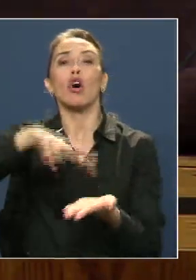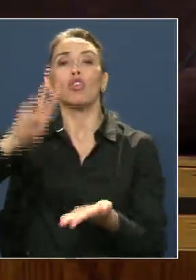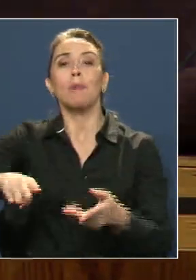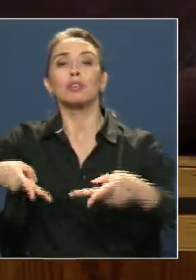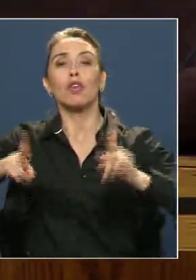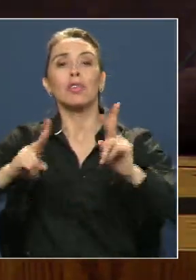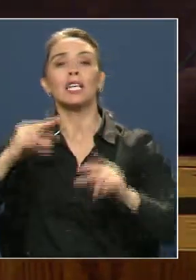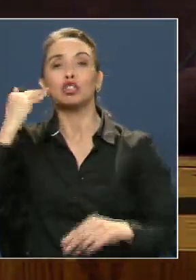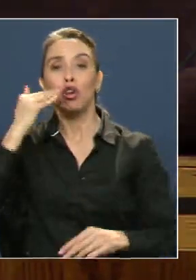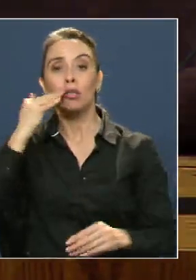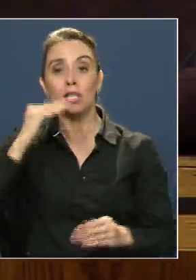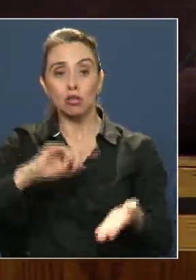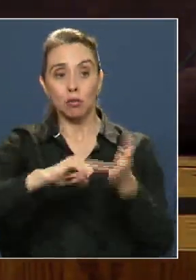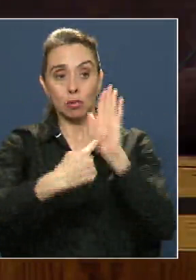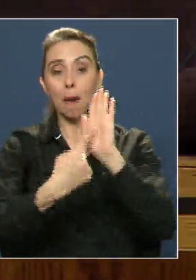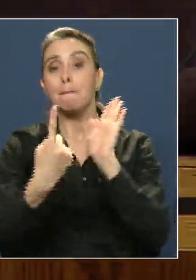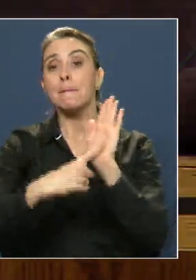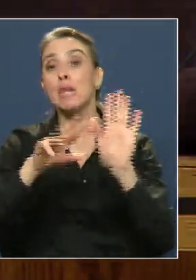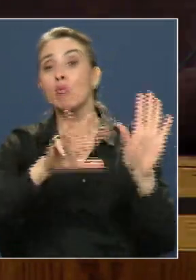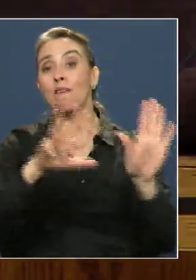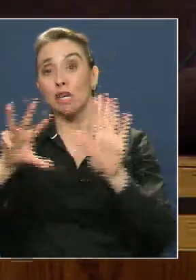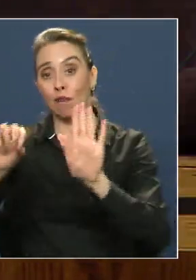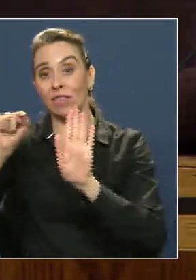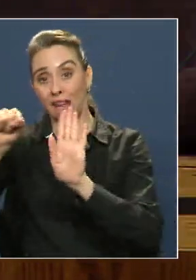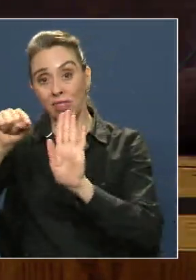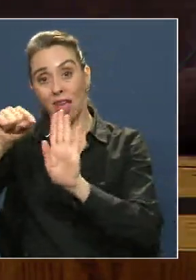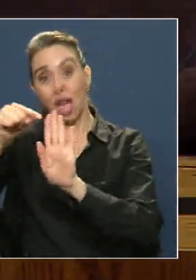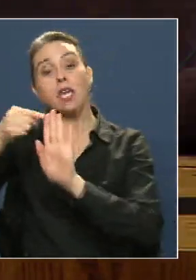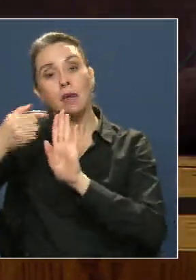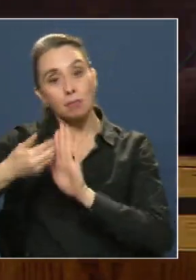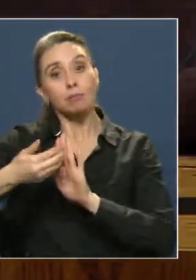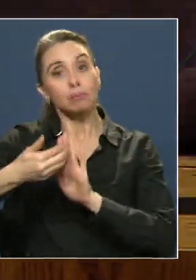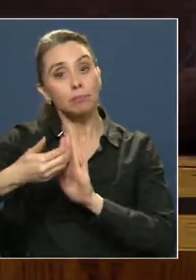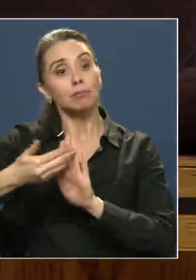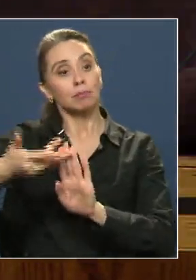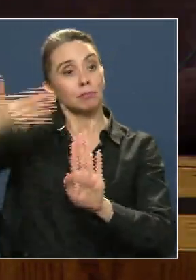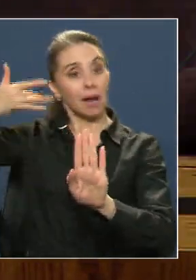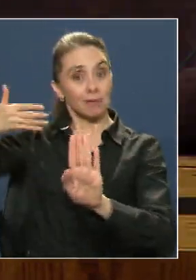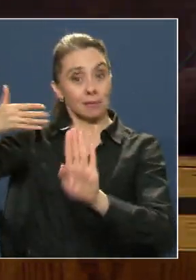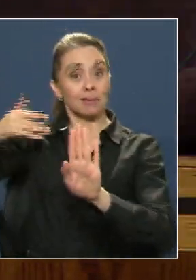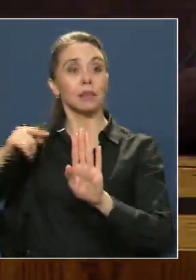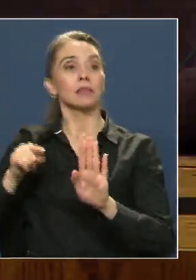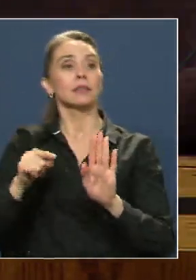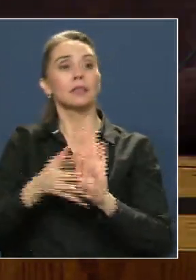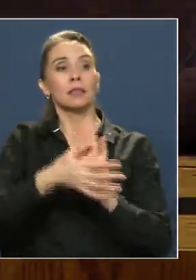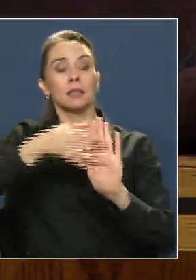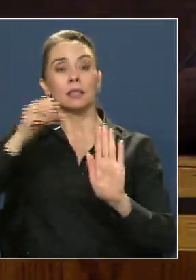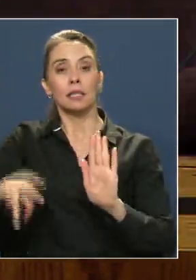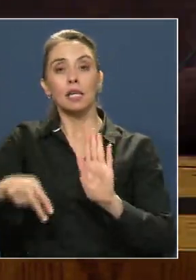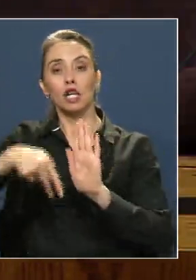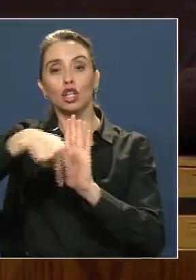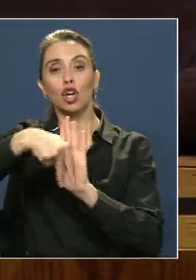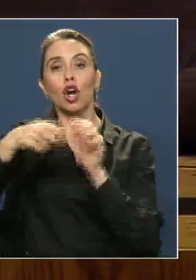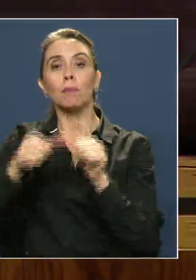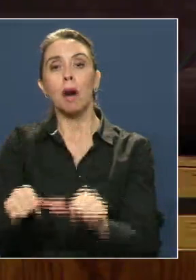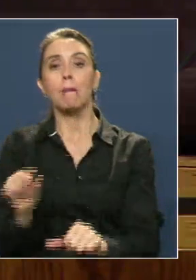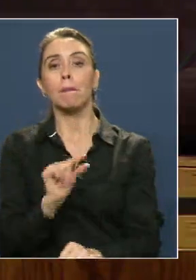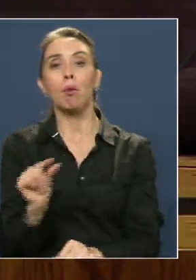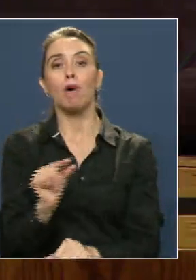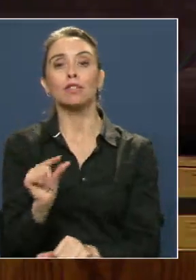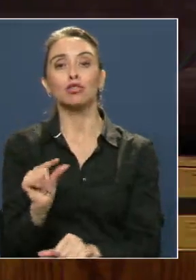Derechos del Niño, esto es de 1990, lo hace suprimiendo la disposición transitoria